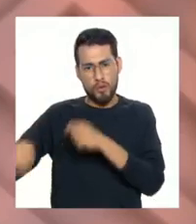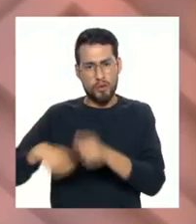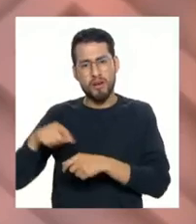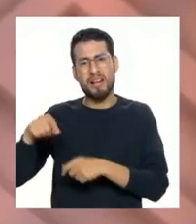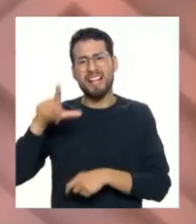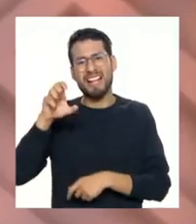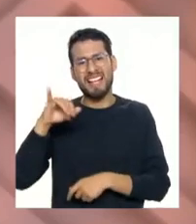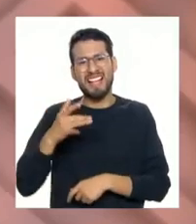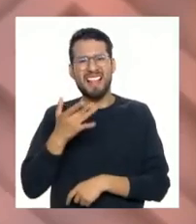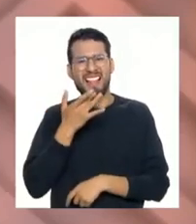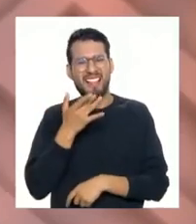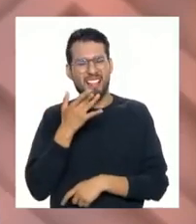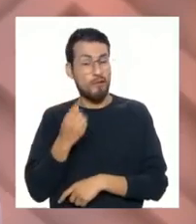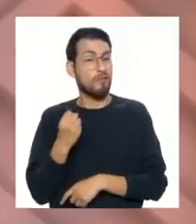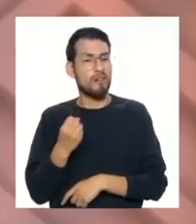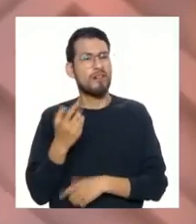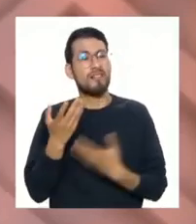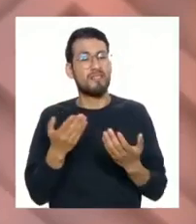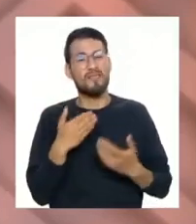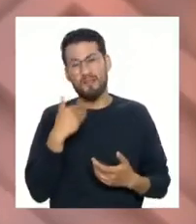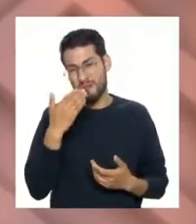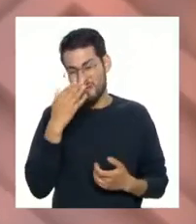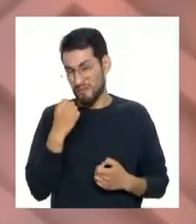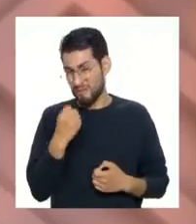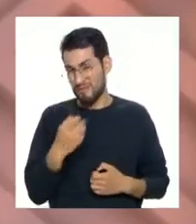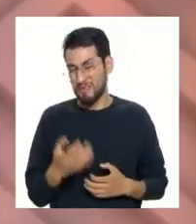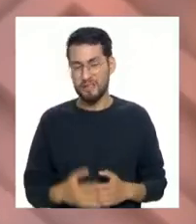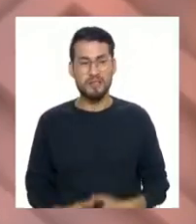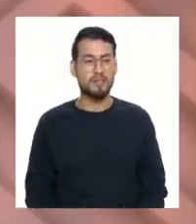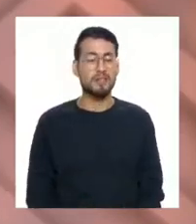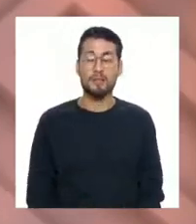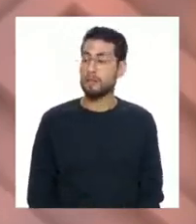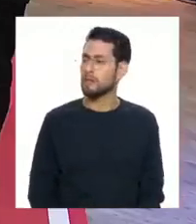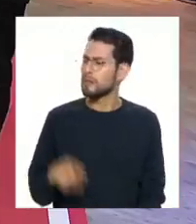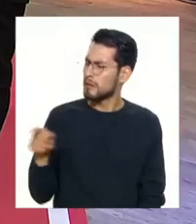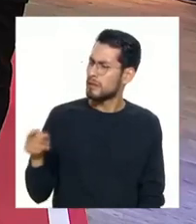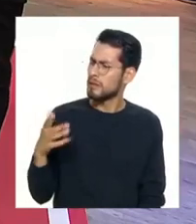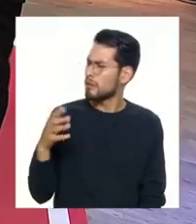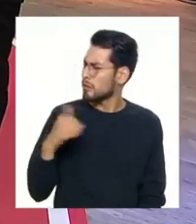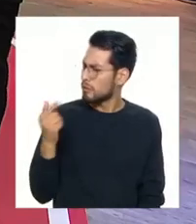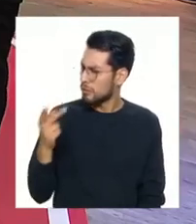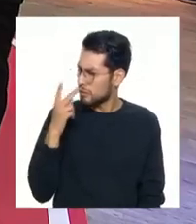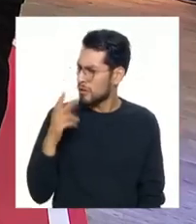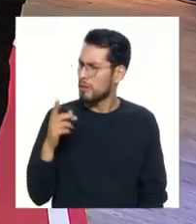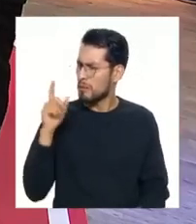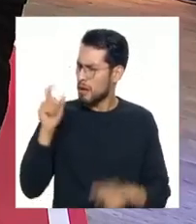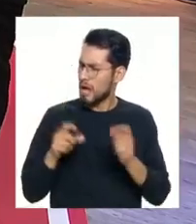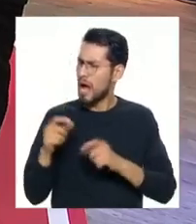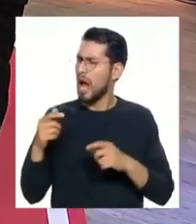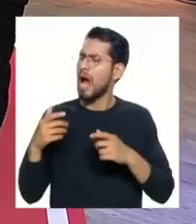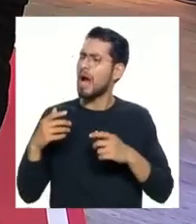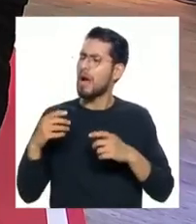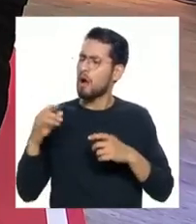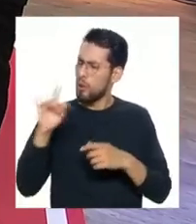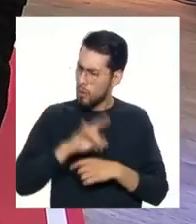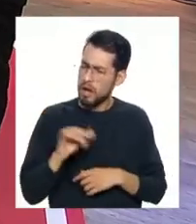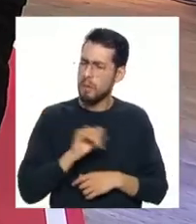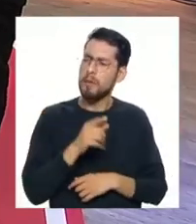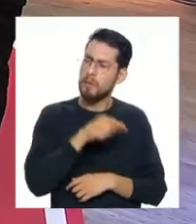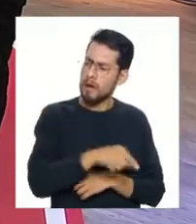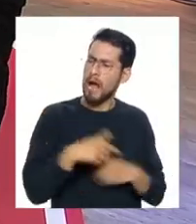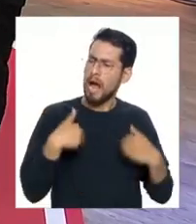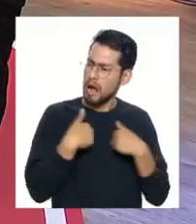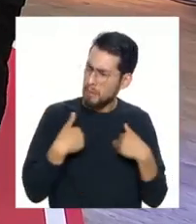la lejía te deja un sabor bastante fuerte y a veces un olor fuerte. Exacto. Y acá veo un desinfectante para nuestras mascotas. Así es. ¿Cómo lo podemos